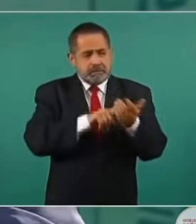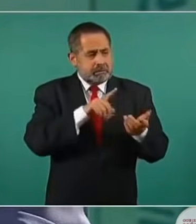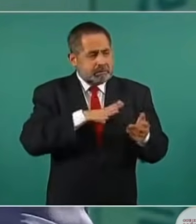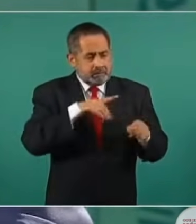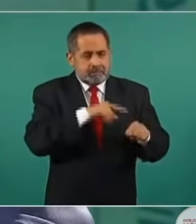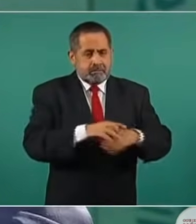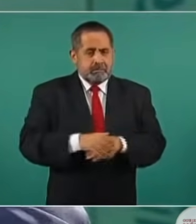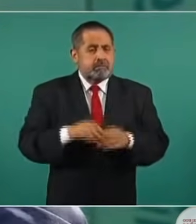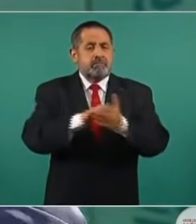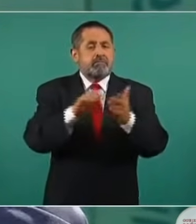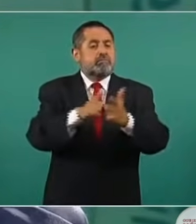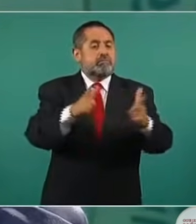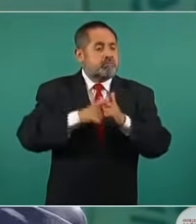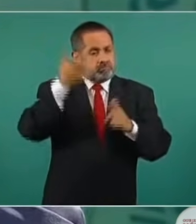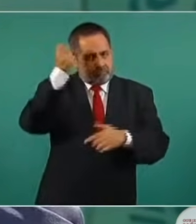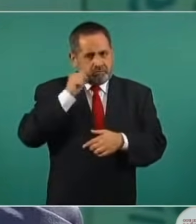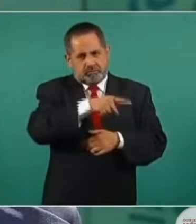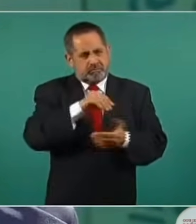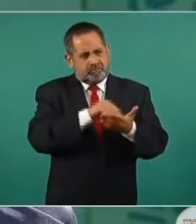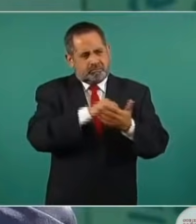El grupo Sinaloa ya lleva su tiempo,